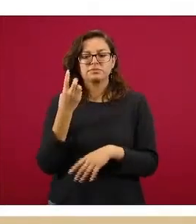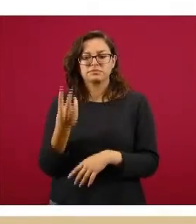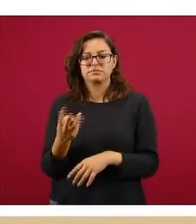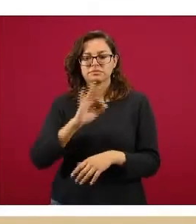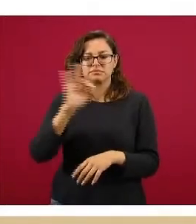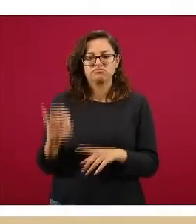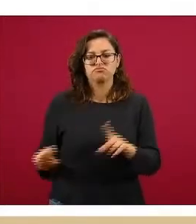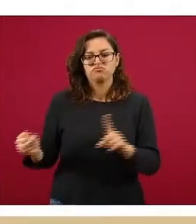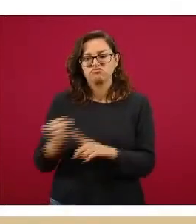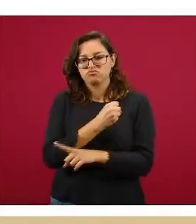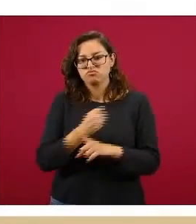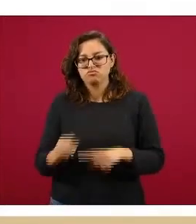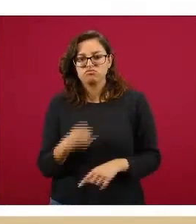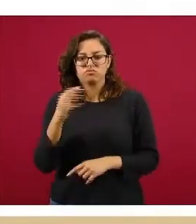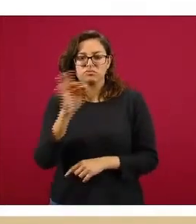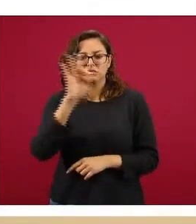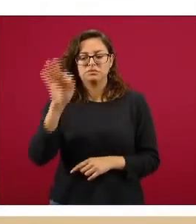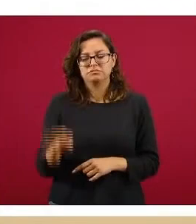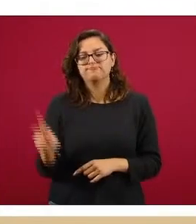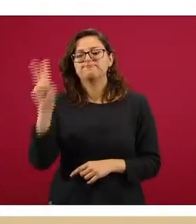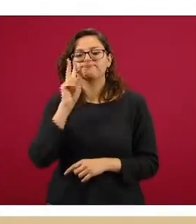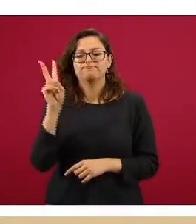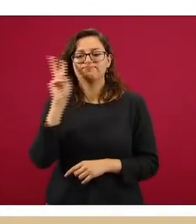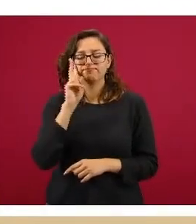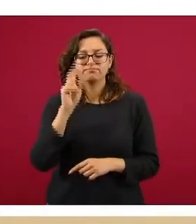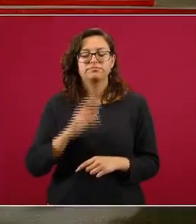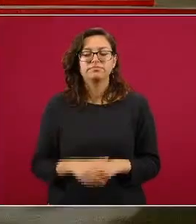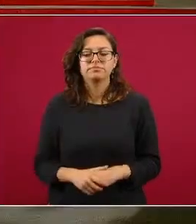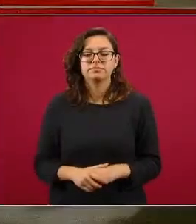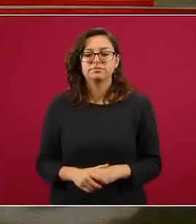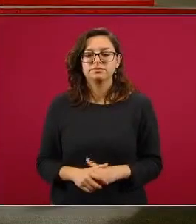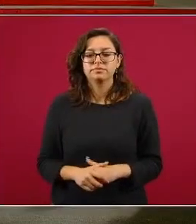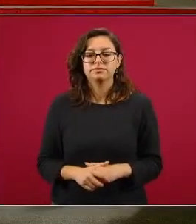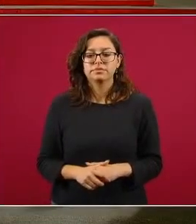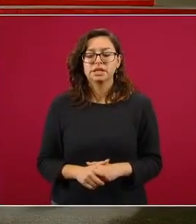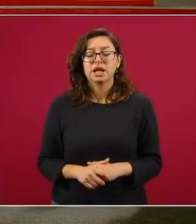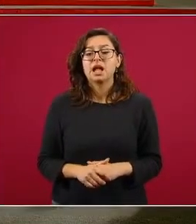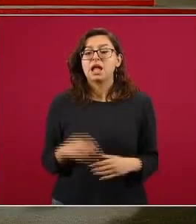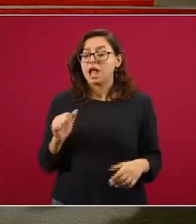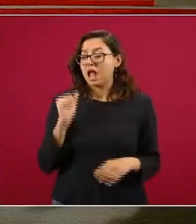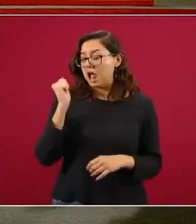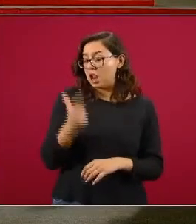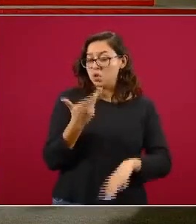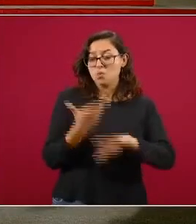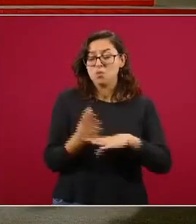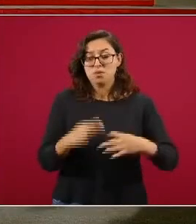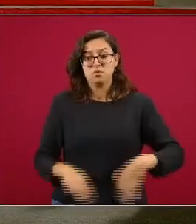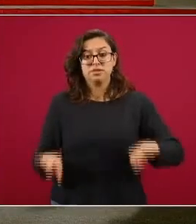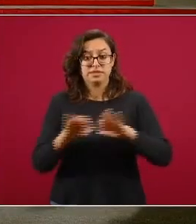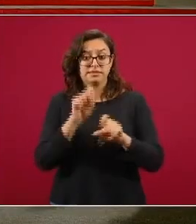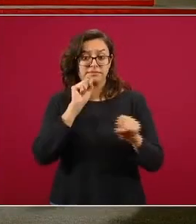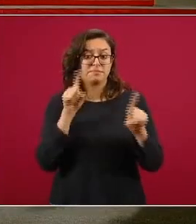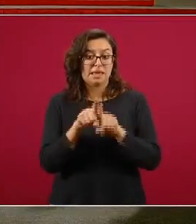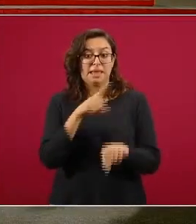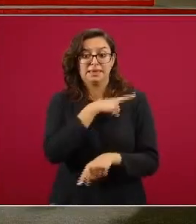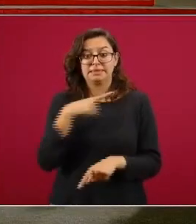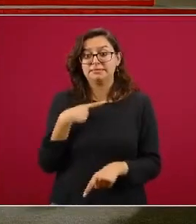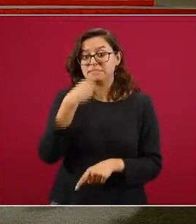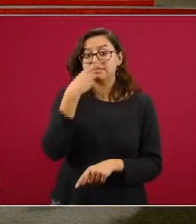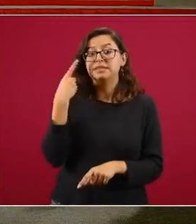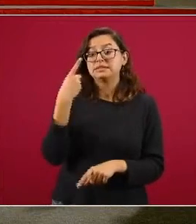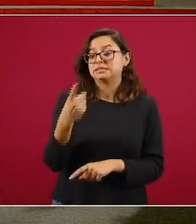por adicción a sustancias psicoactivas. Siguiente, por favor. Algo también que destacar, como lo hemos venido diciendo,